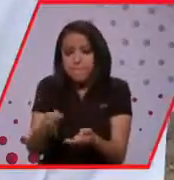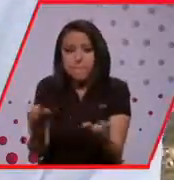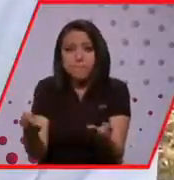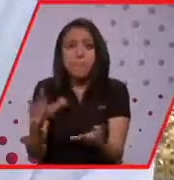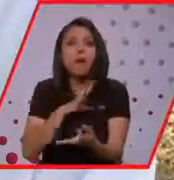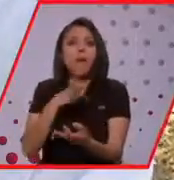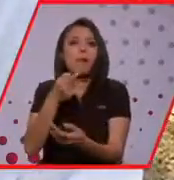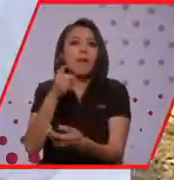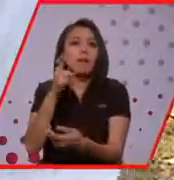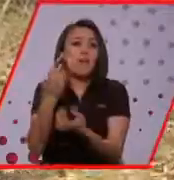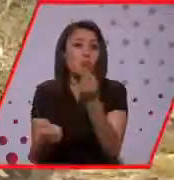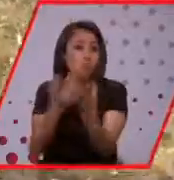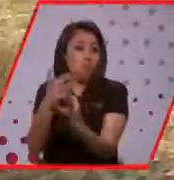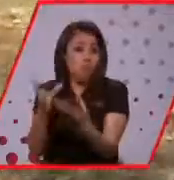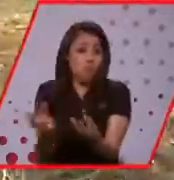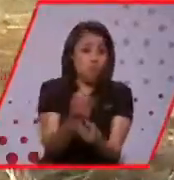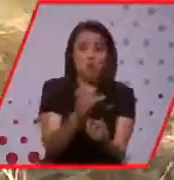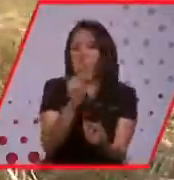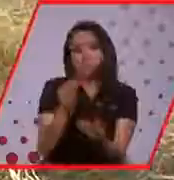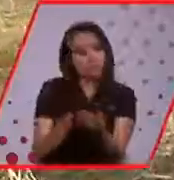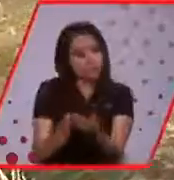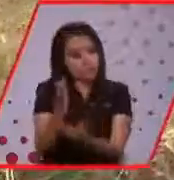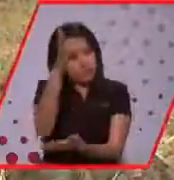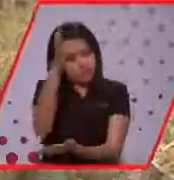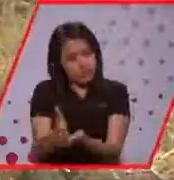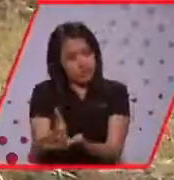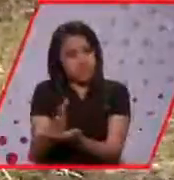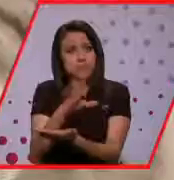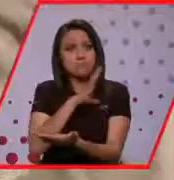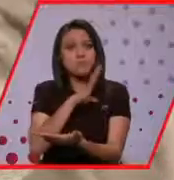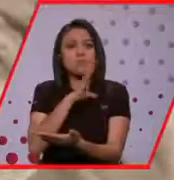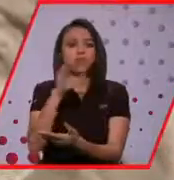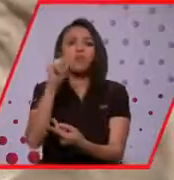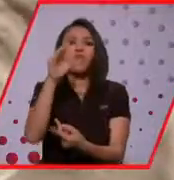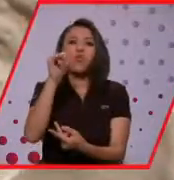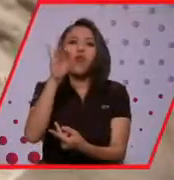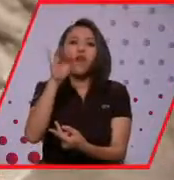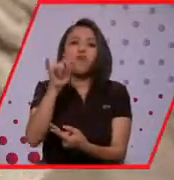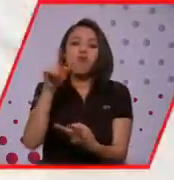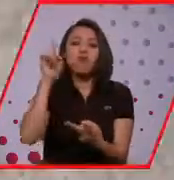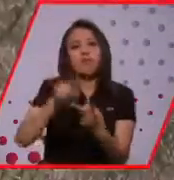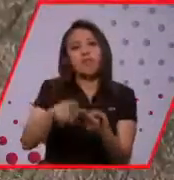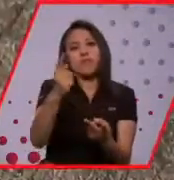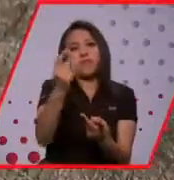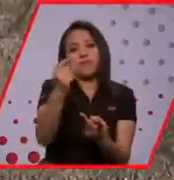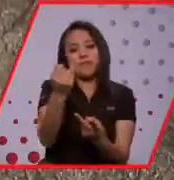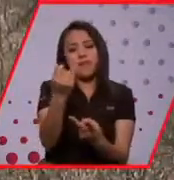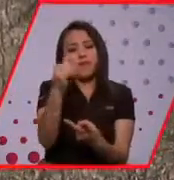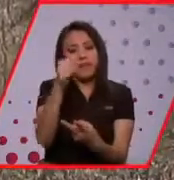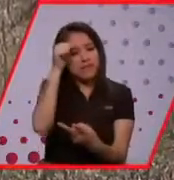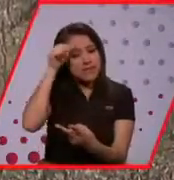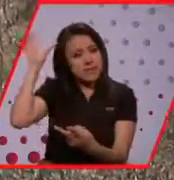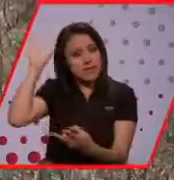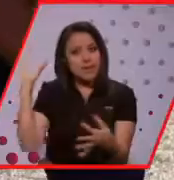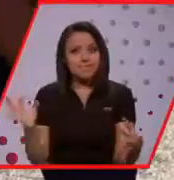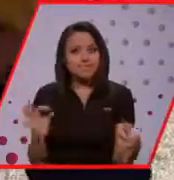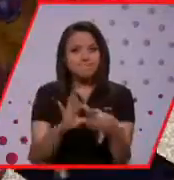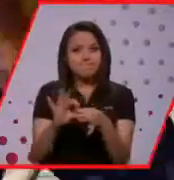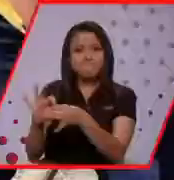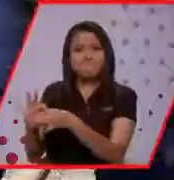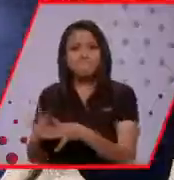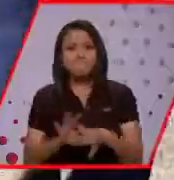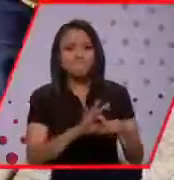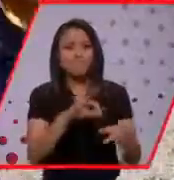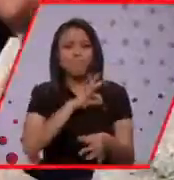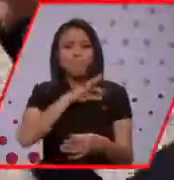de incendio no los afecten. Una alianza estratégica entre CONAFORT y TV Azteca, que hacen una gran labor de manera